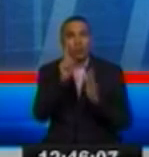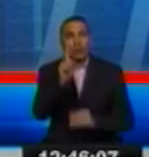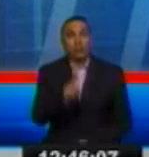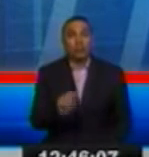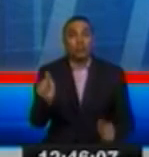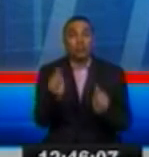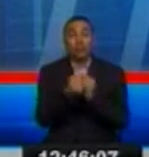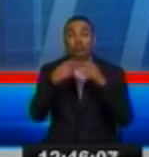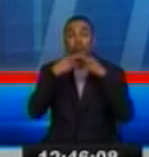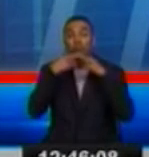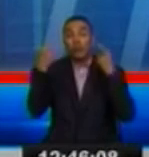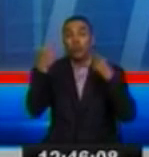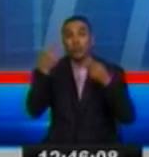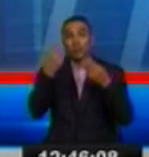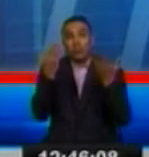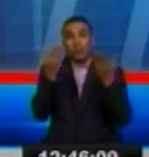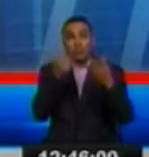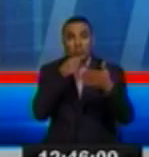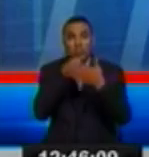mediante rueda de prensa. Veamos.